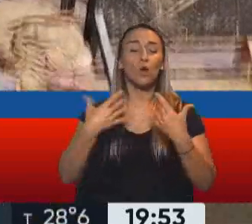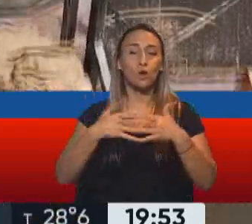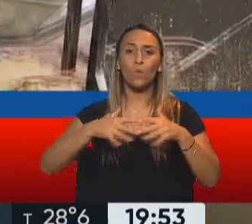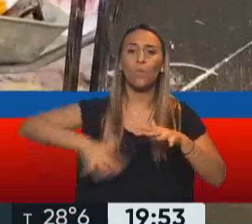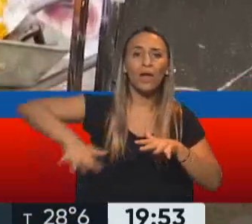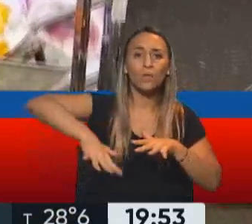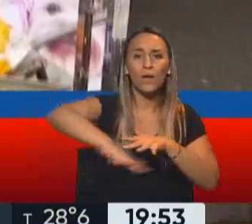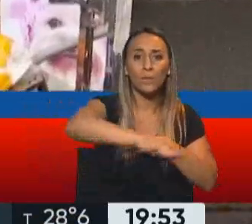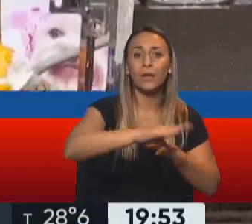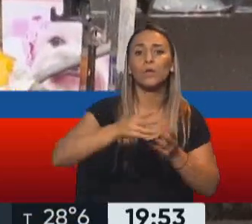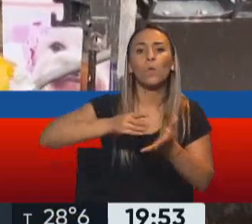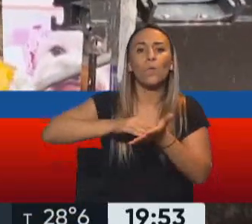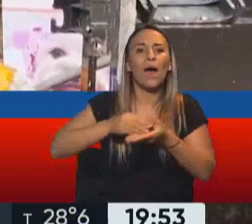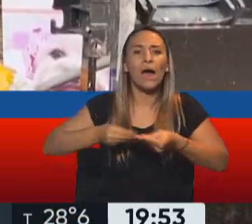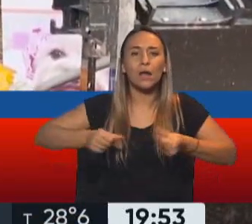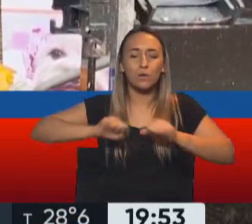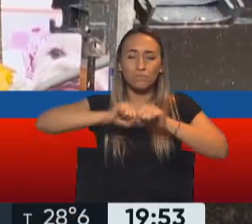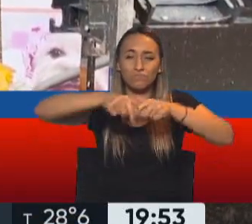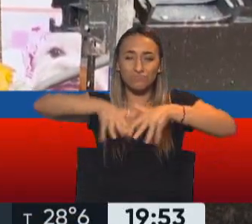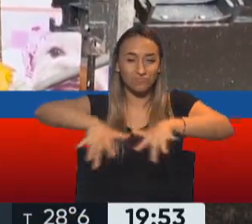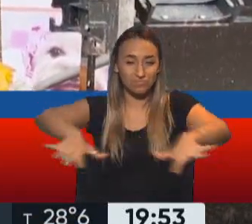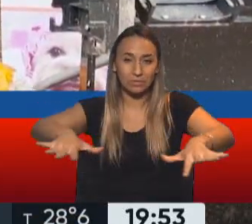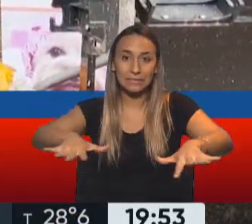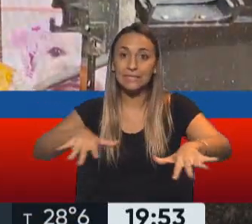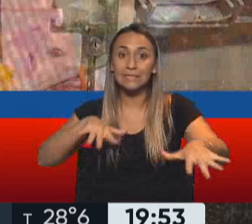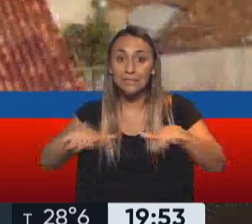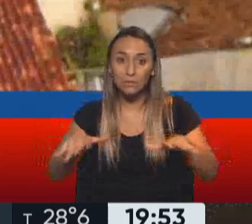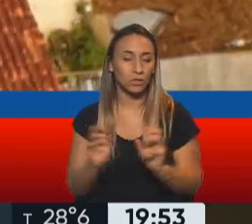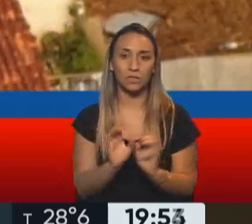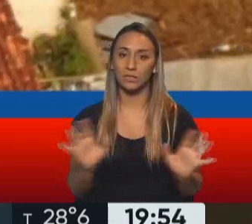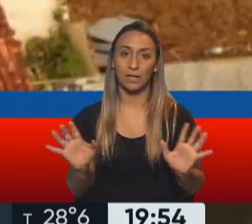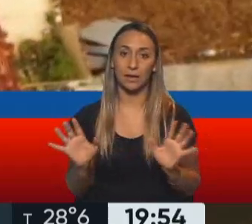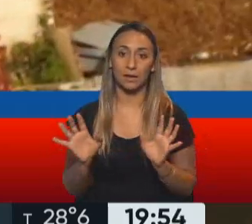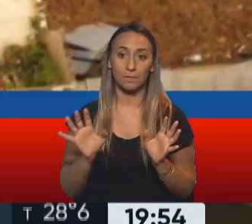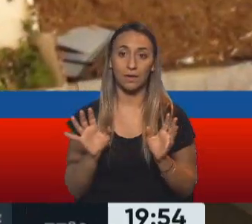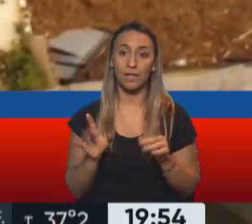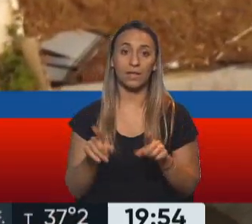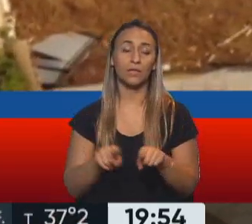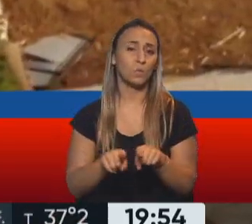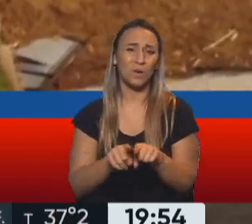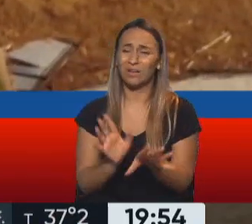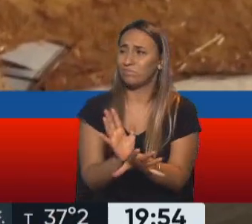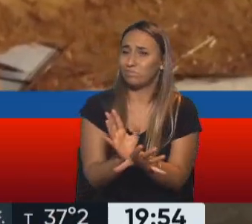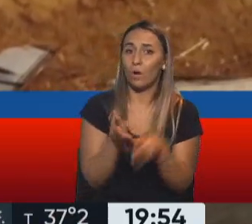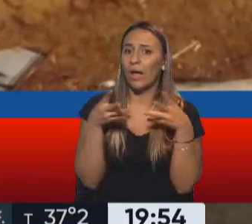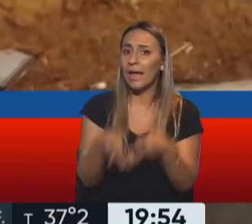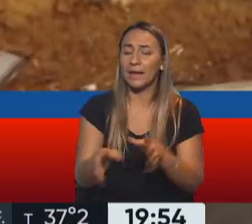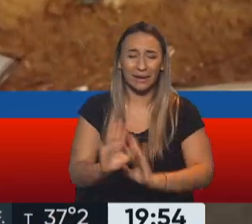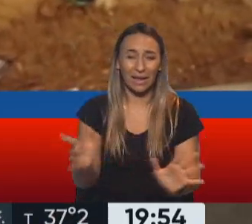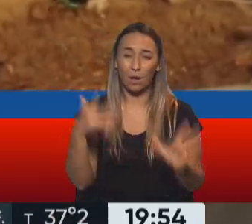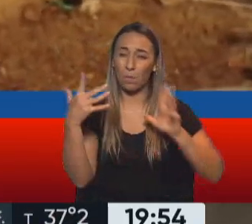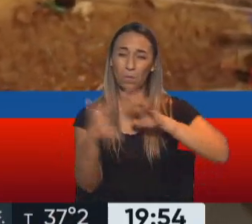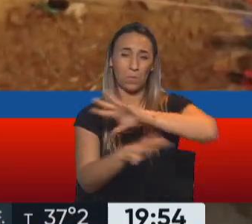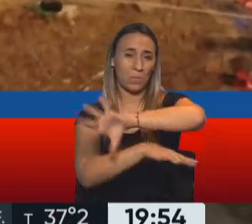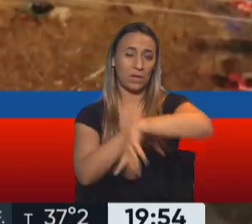ciudad. Las escenas fueron verdaderamente dramáticas, prácticamente como si fuera un escenario de guerra. Más de